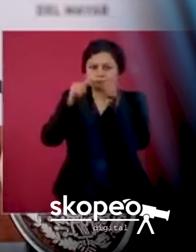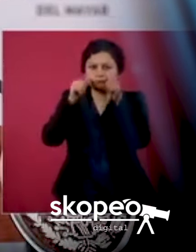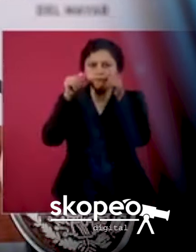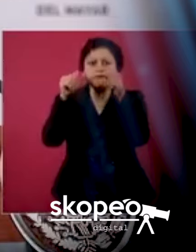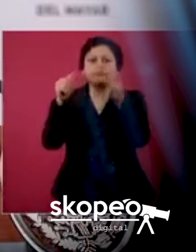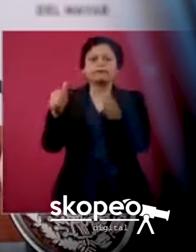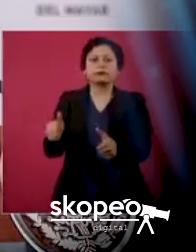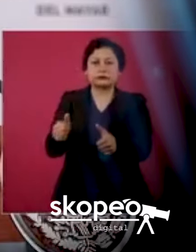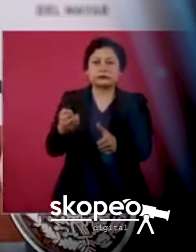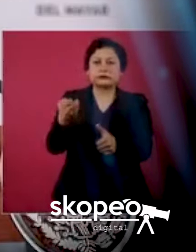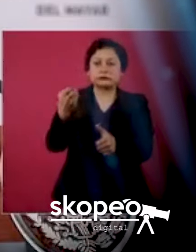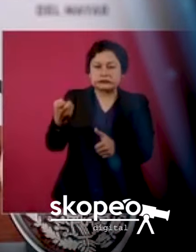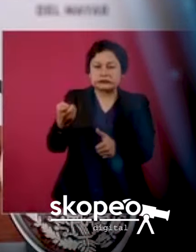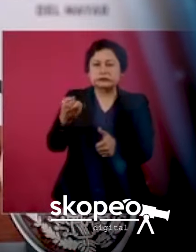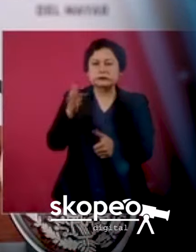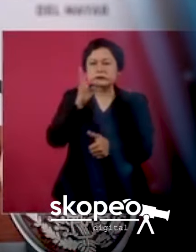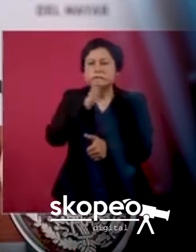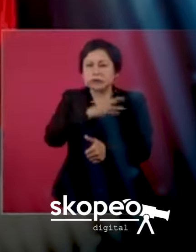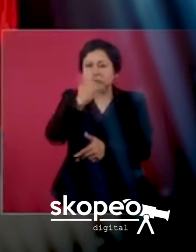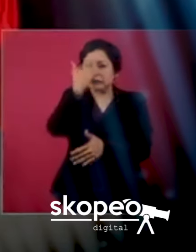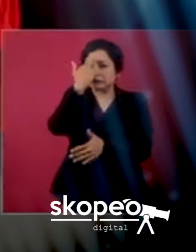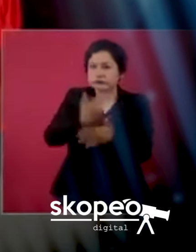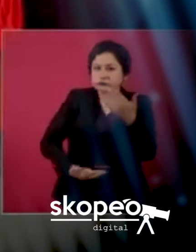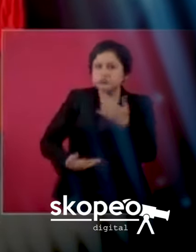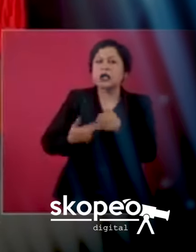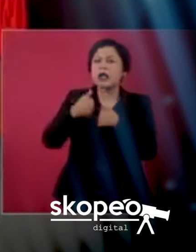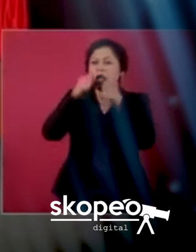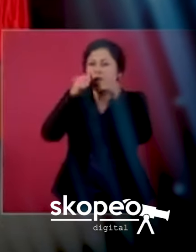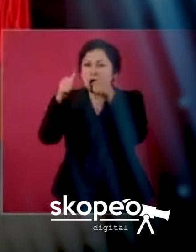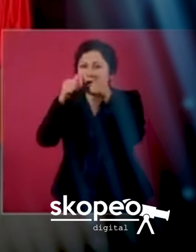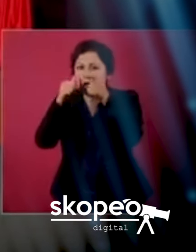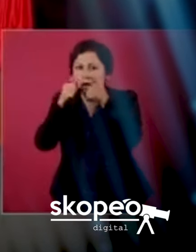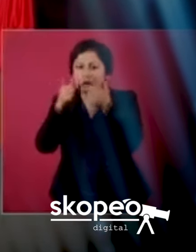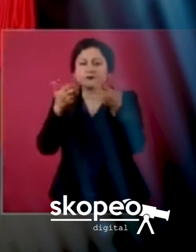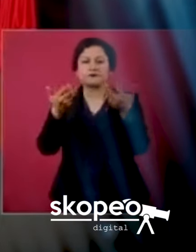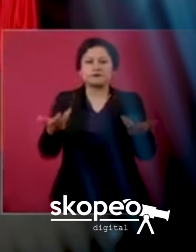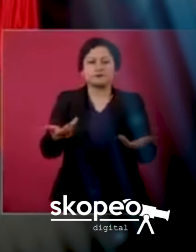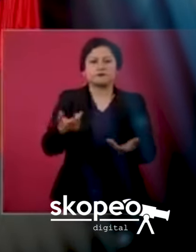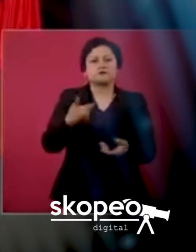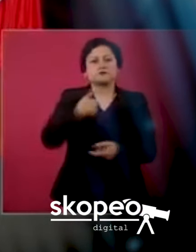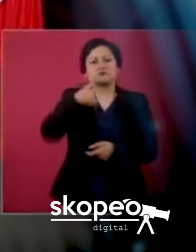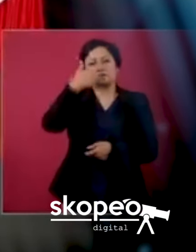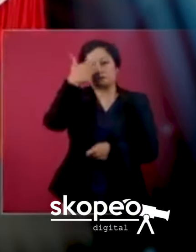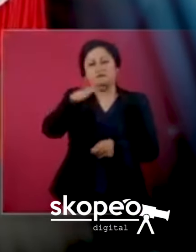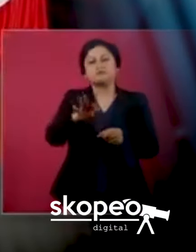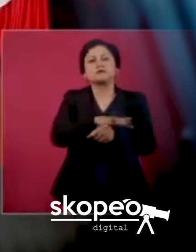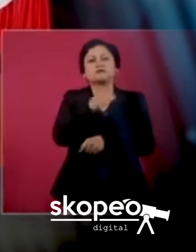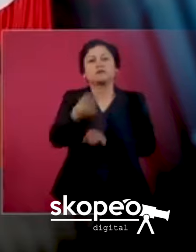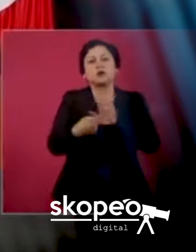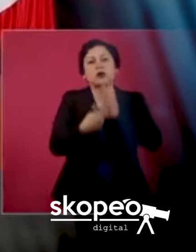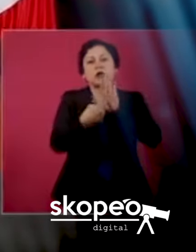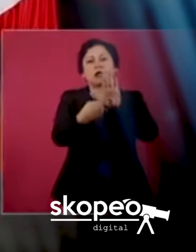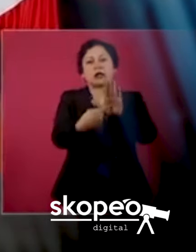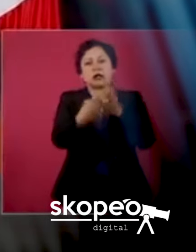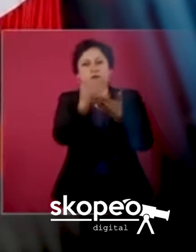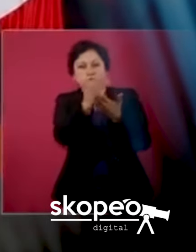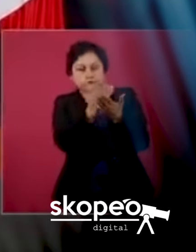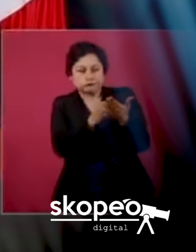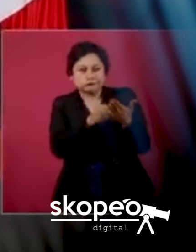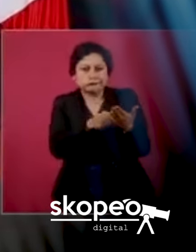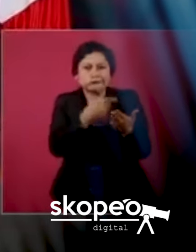Así se demuestra con los datos. Son menos